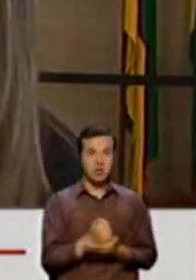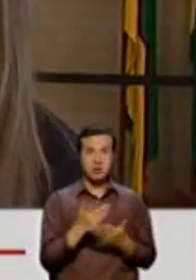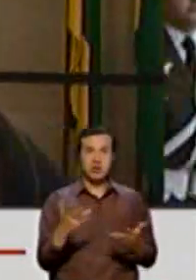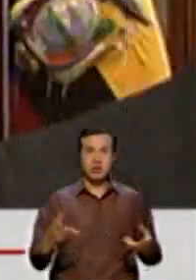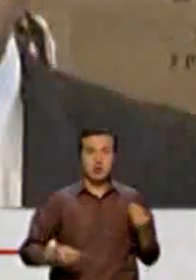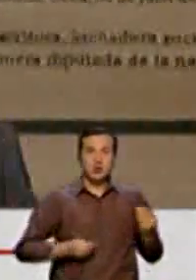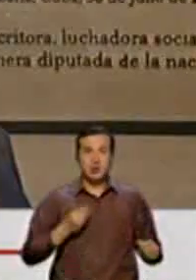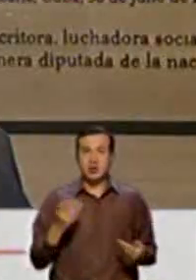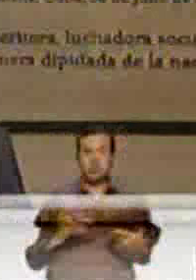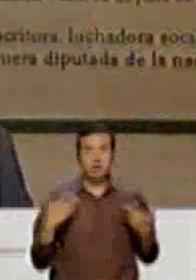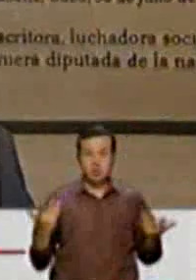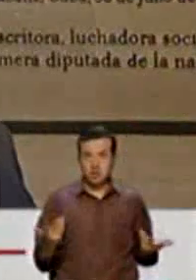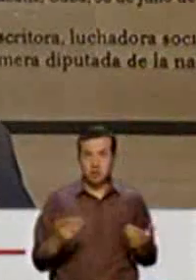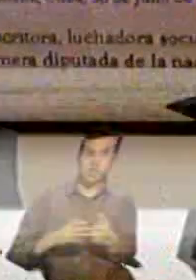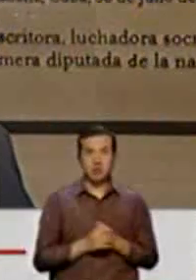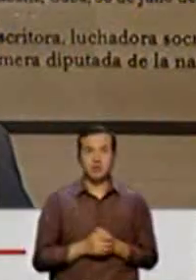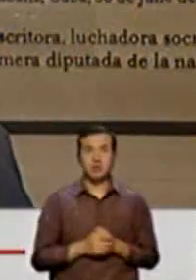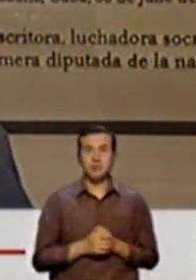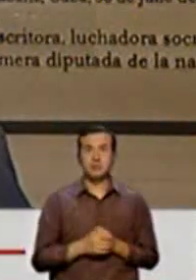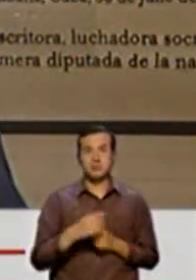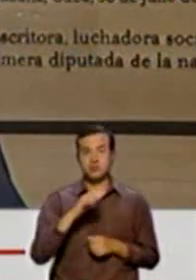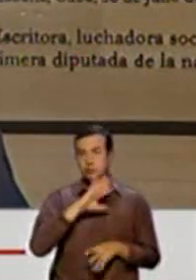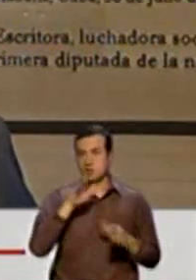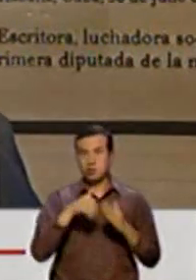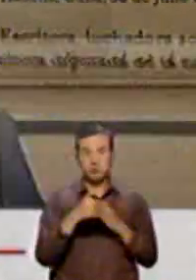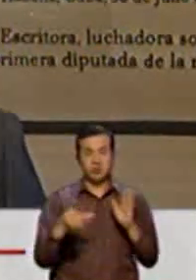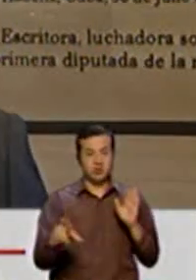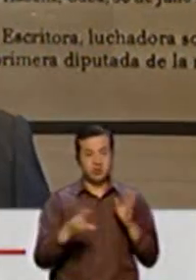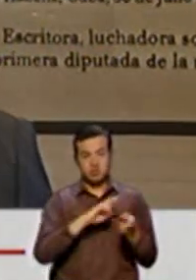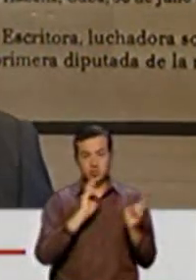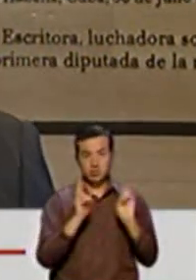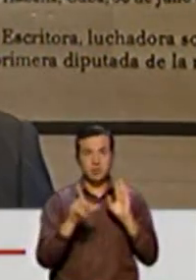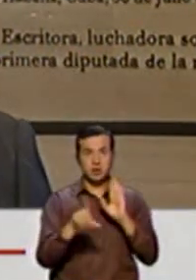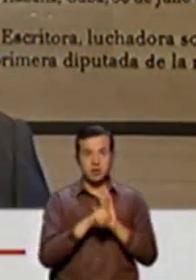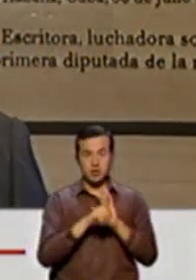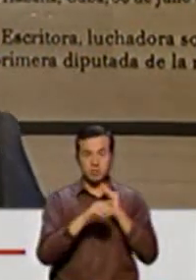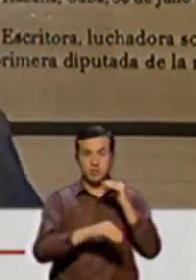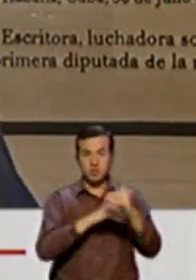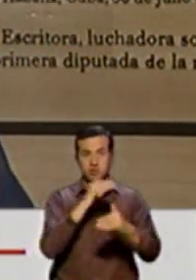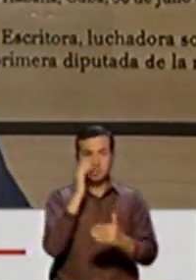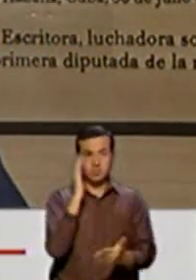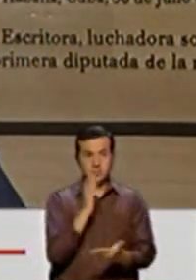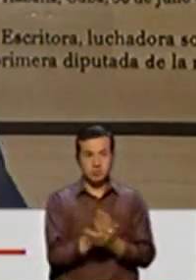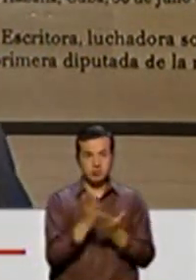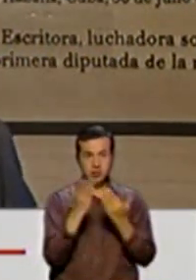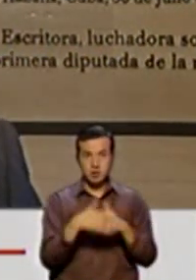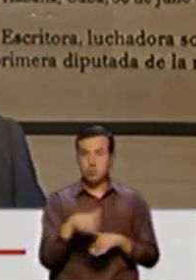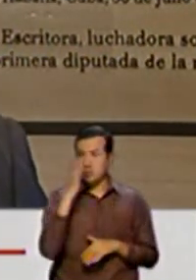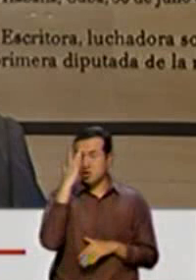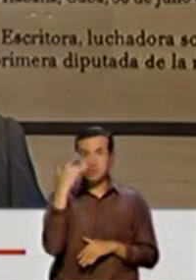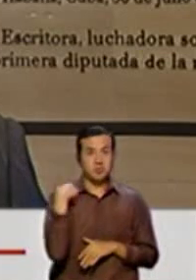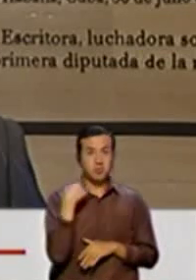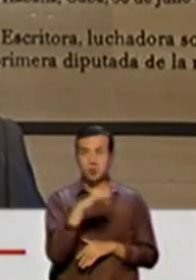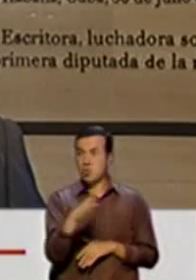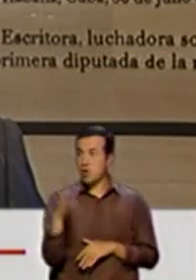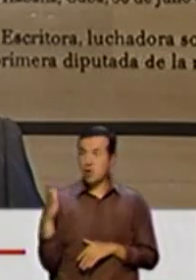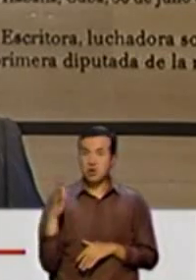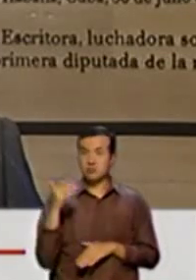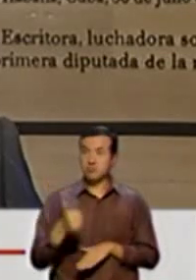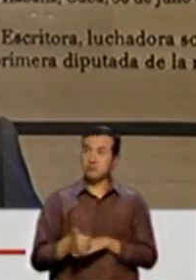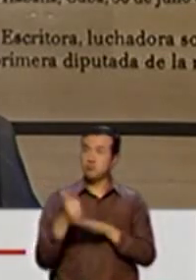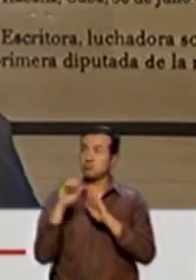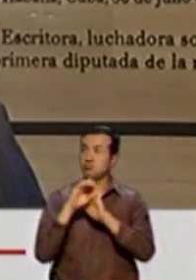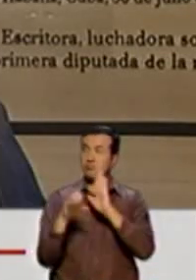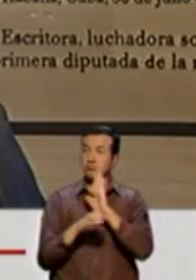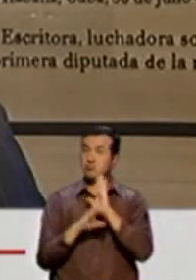estamos jugando? Lo que se hace es vetar totalmente las reformas al Código de Procesos, ya que al no existir Corte